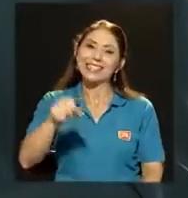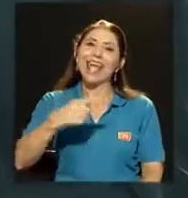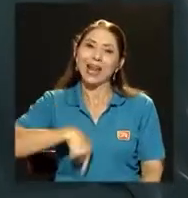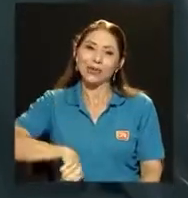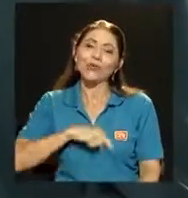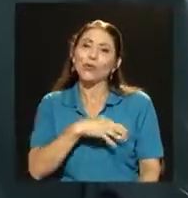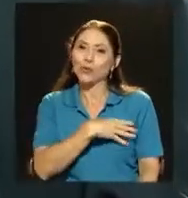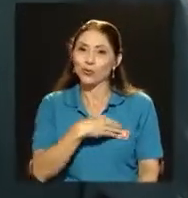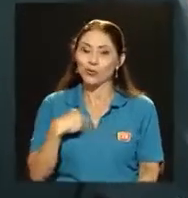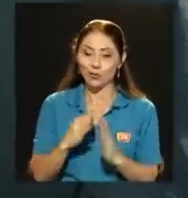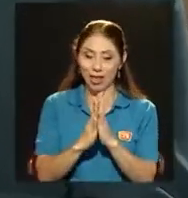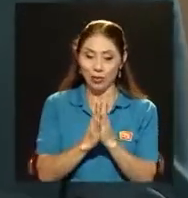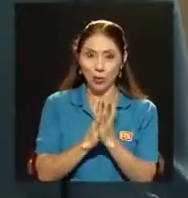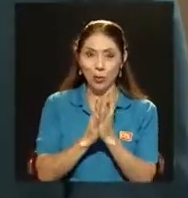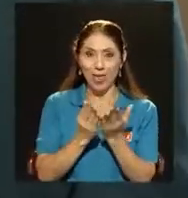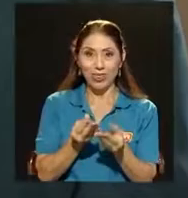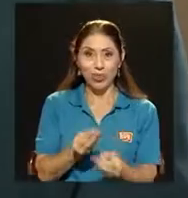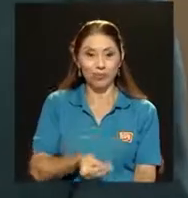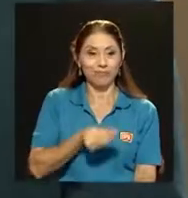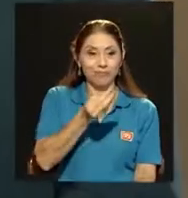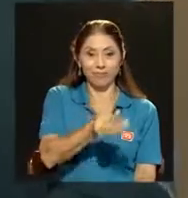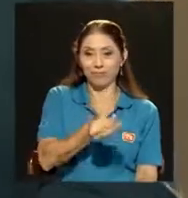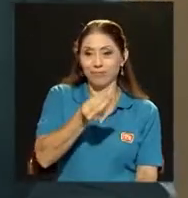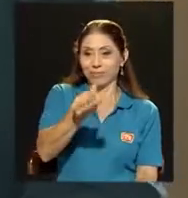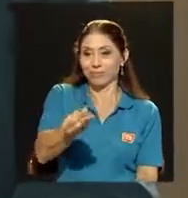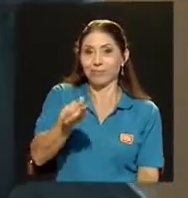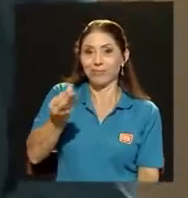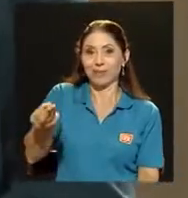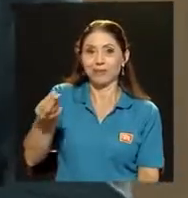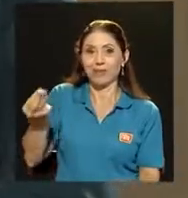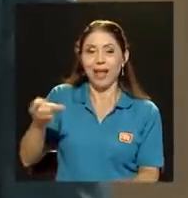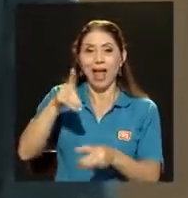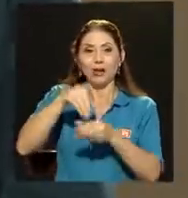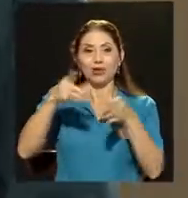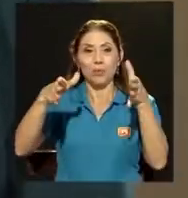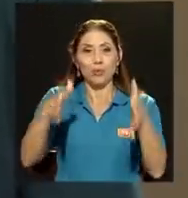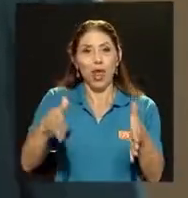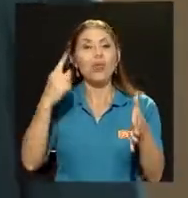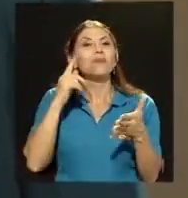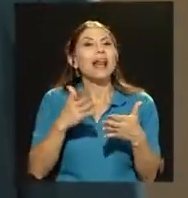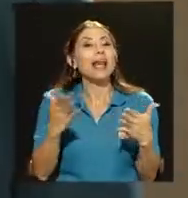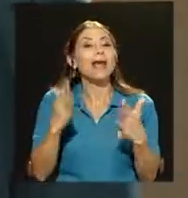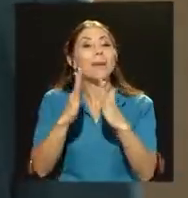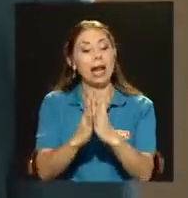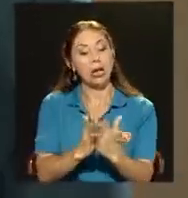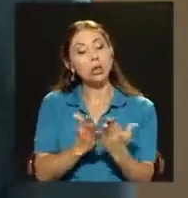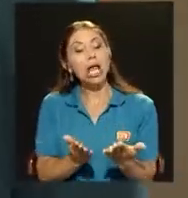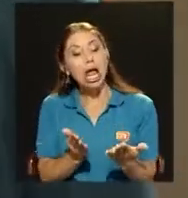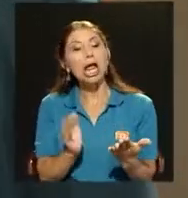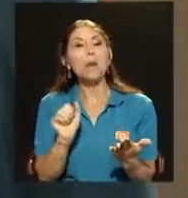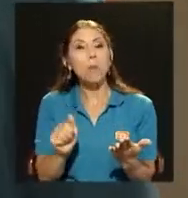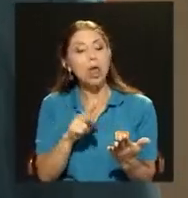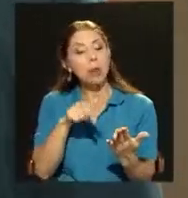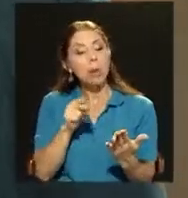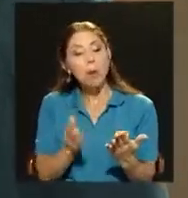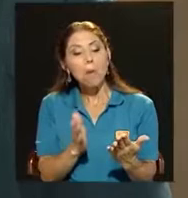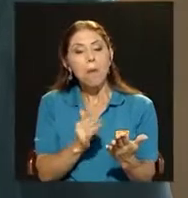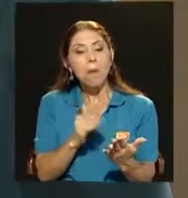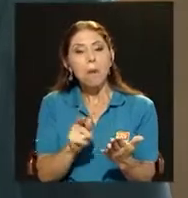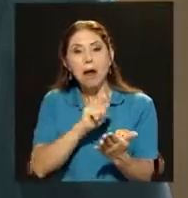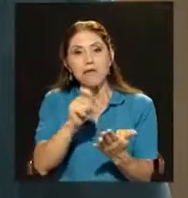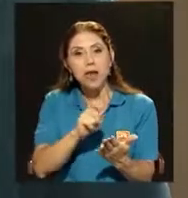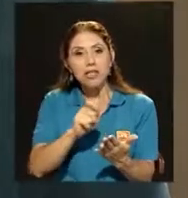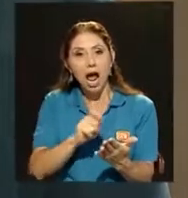los señores y señoras diputados para que puedan tenerlo, rayarlo y llevarlo al plenario las